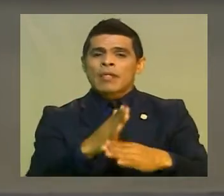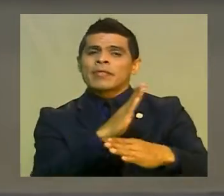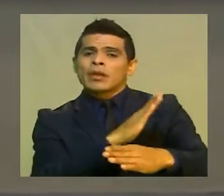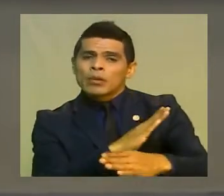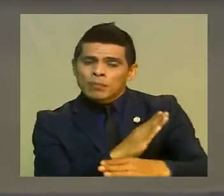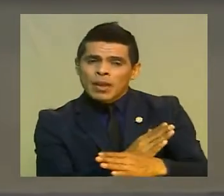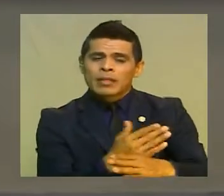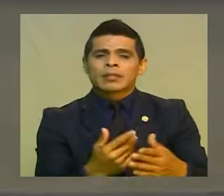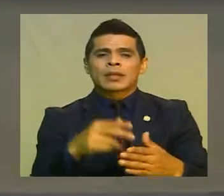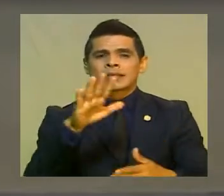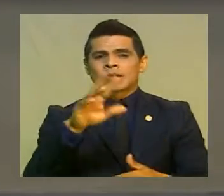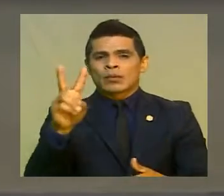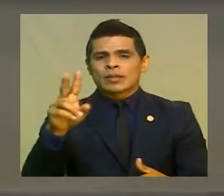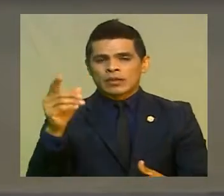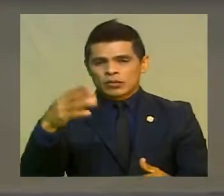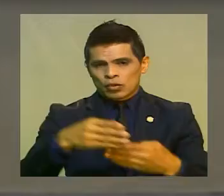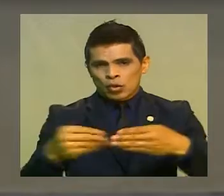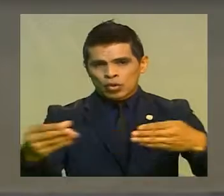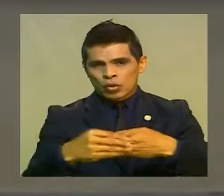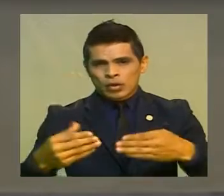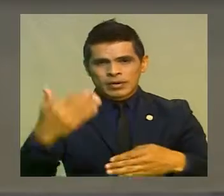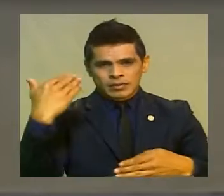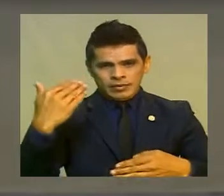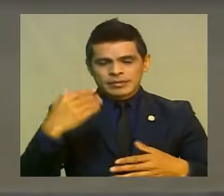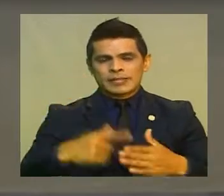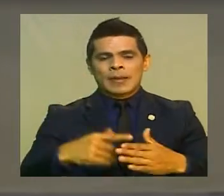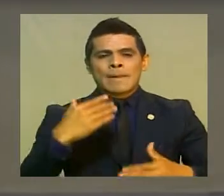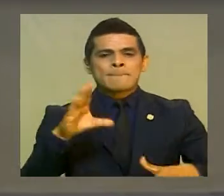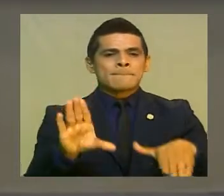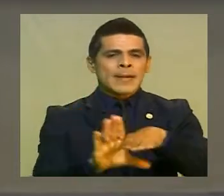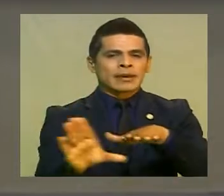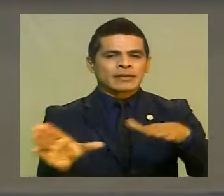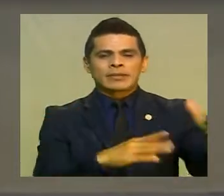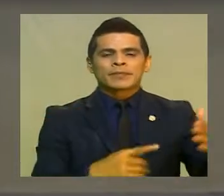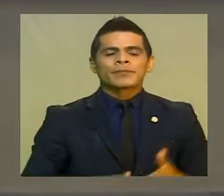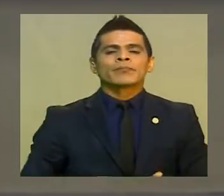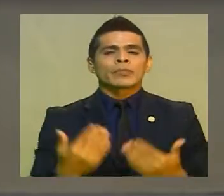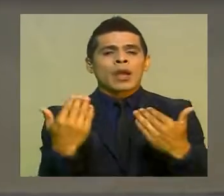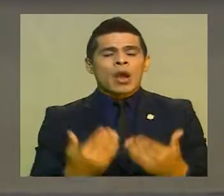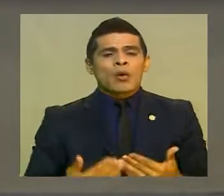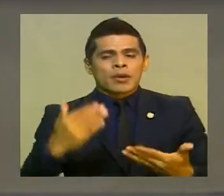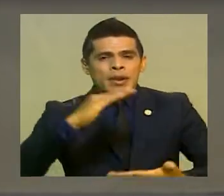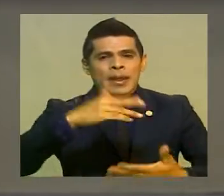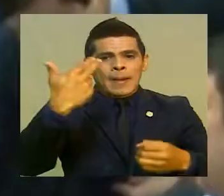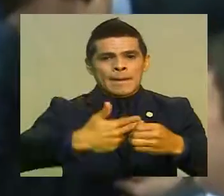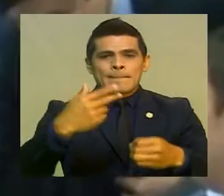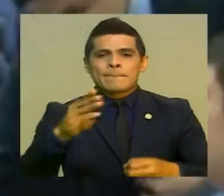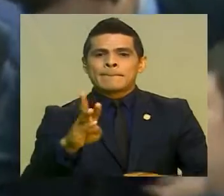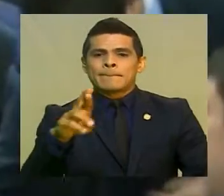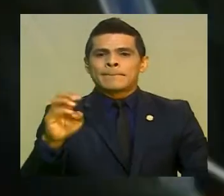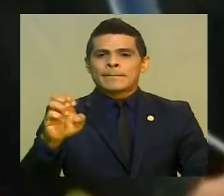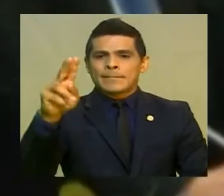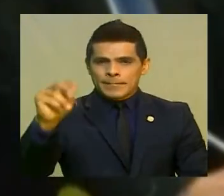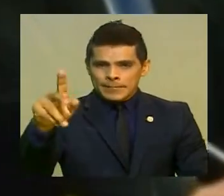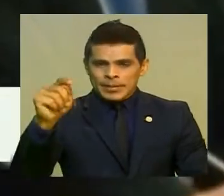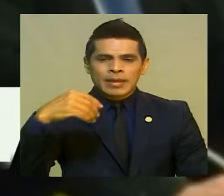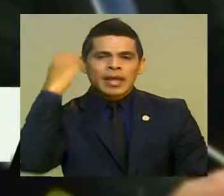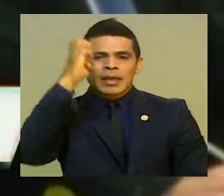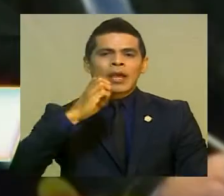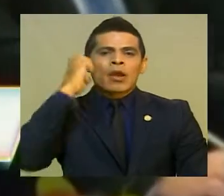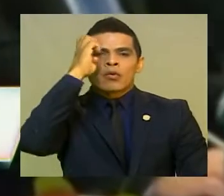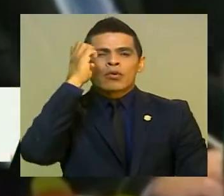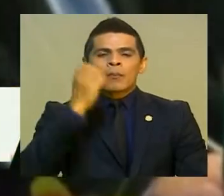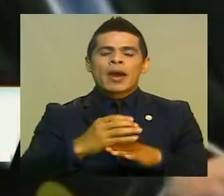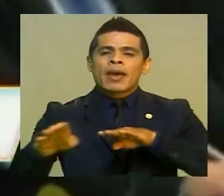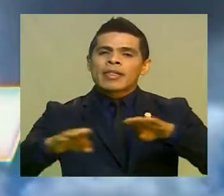los 50 y 219 dólares que registró este martes por su parte el crudo brent de referencia en europa registró